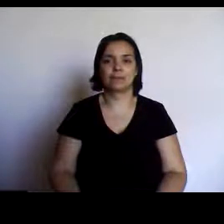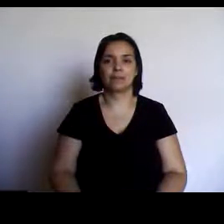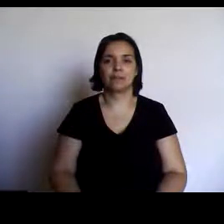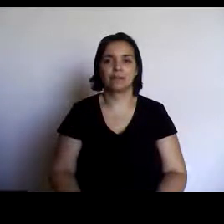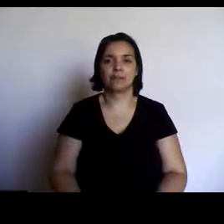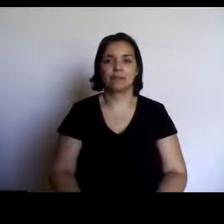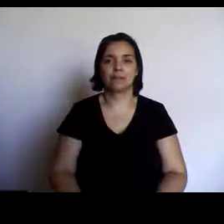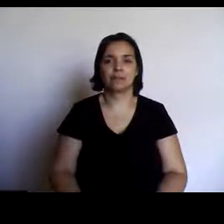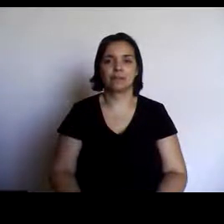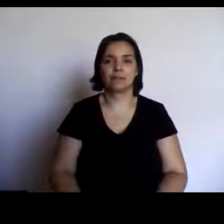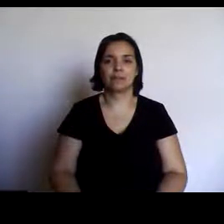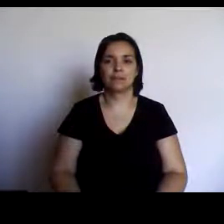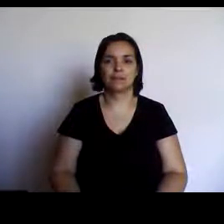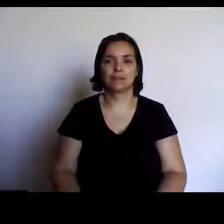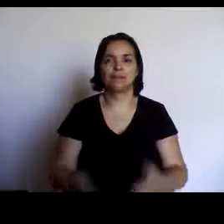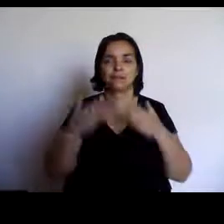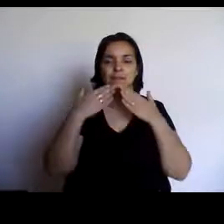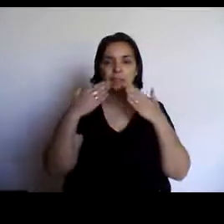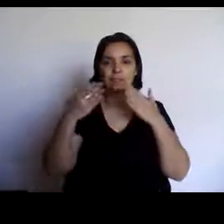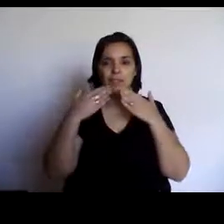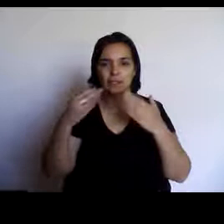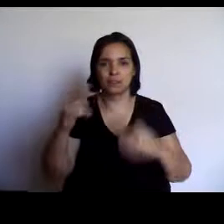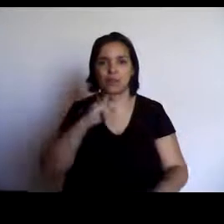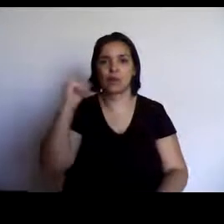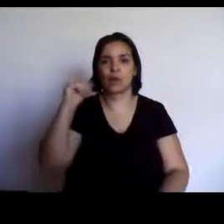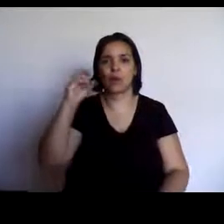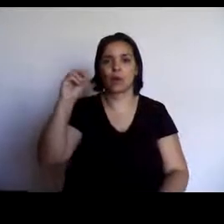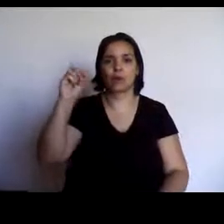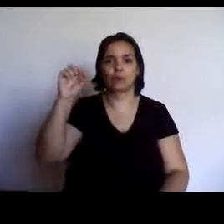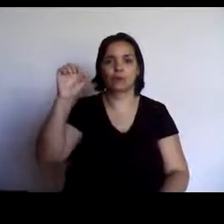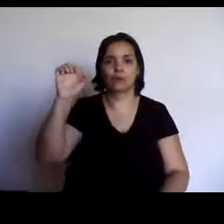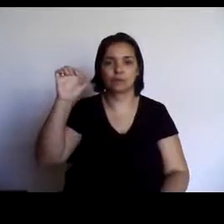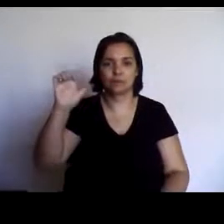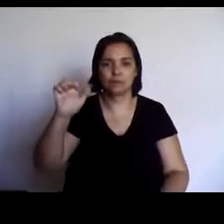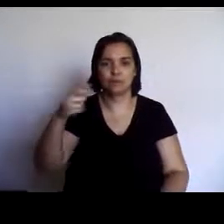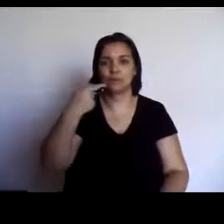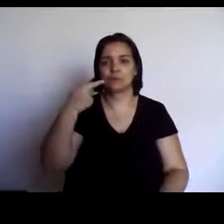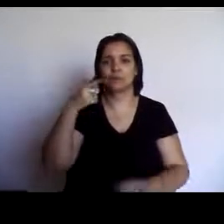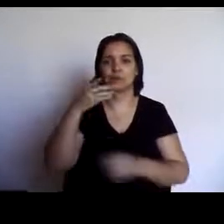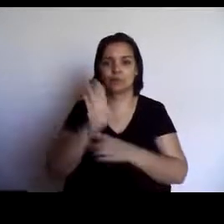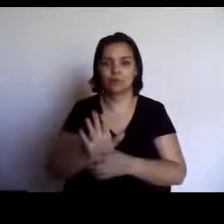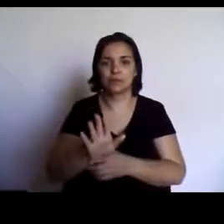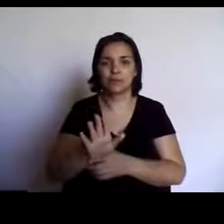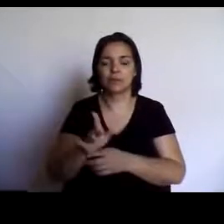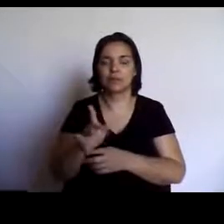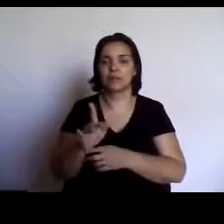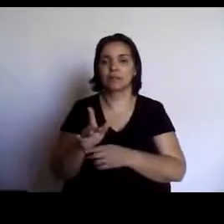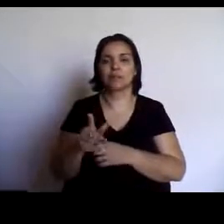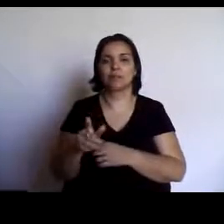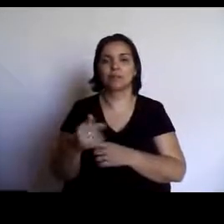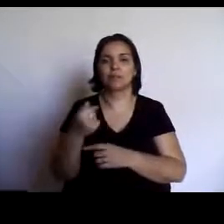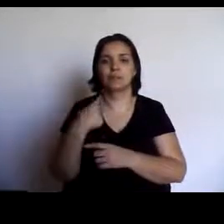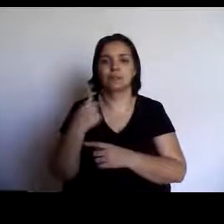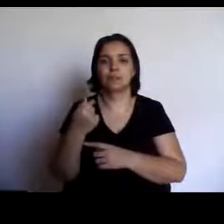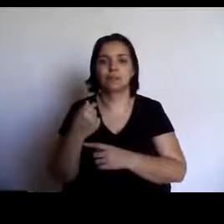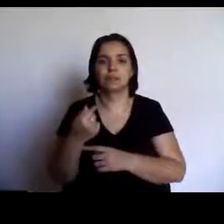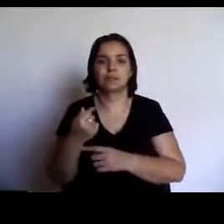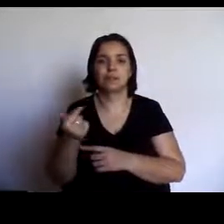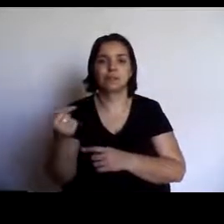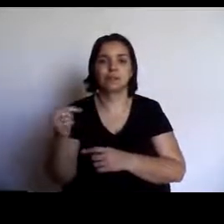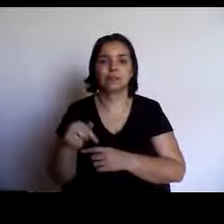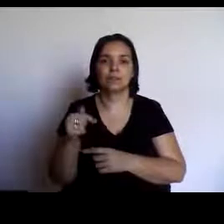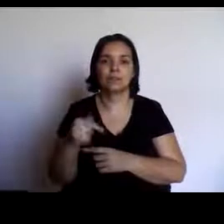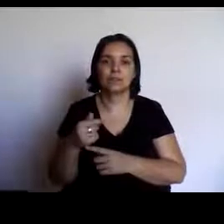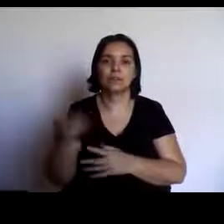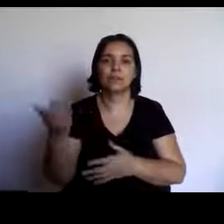Muchas gracias, José, por tu presentación. Buenos días, lo primero. En el marco de este convenio de